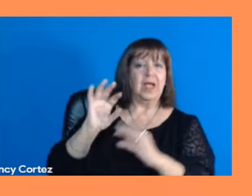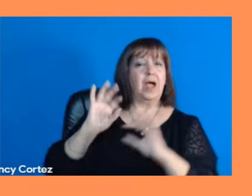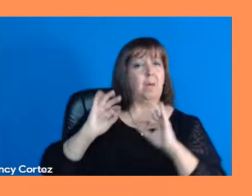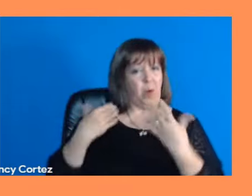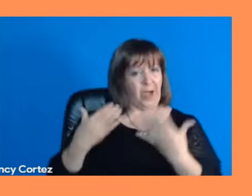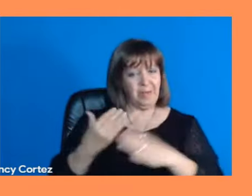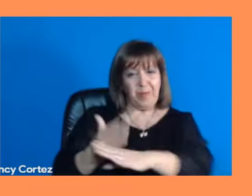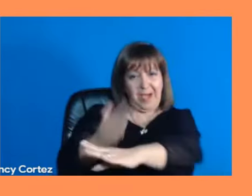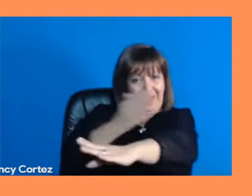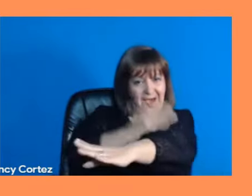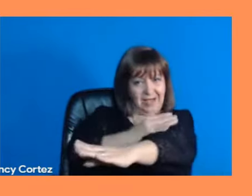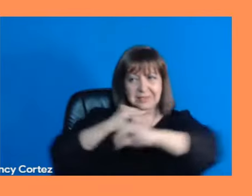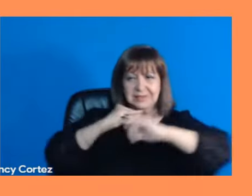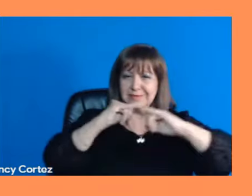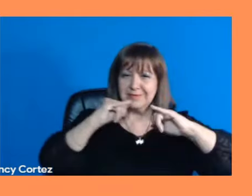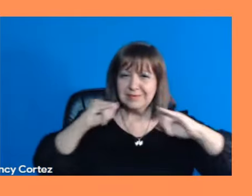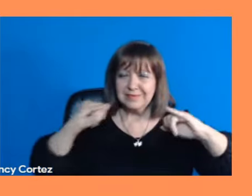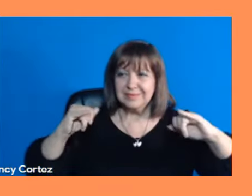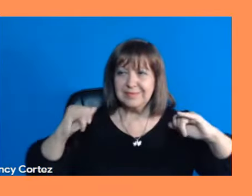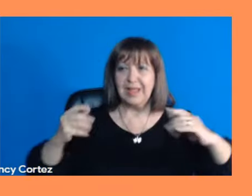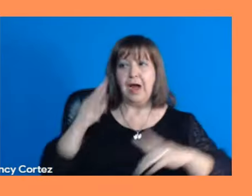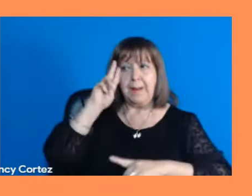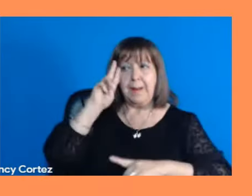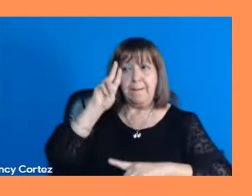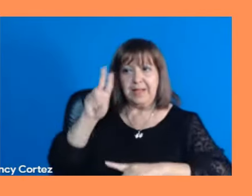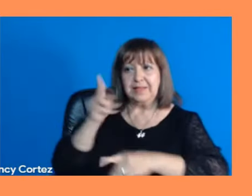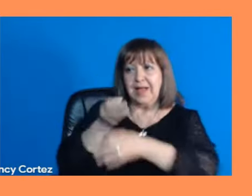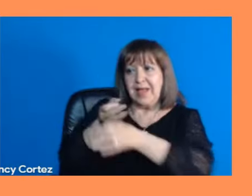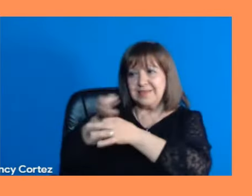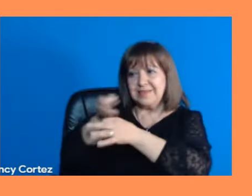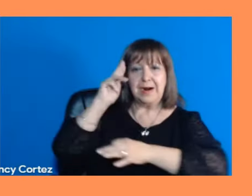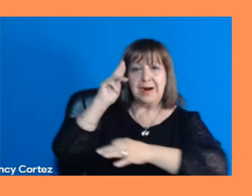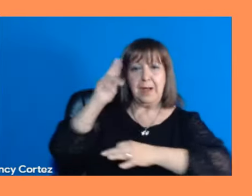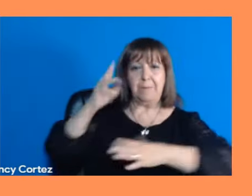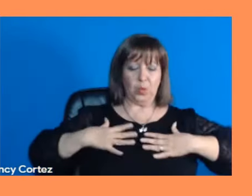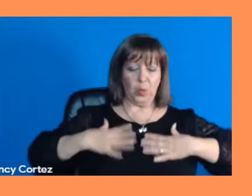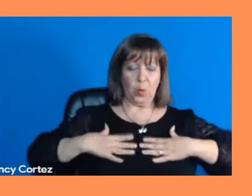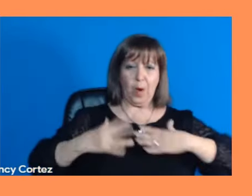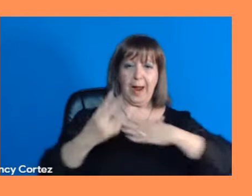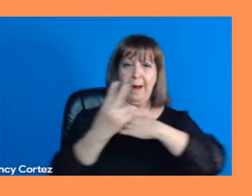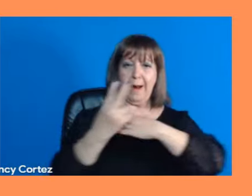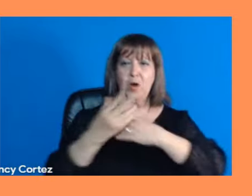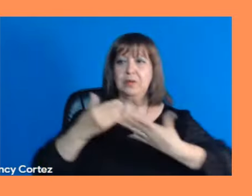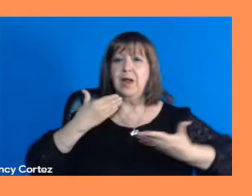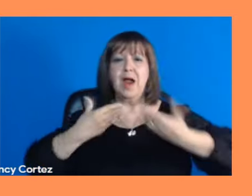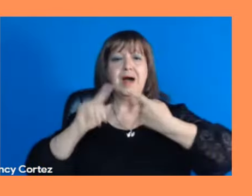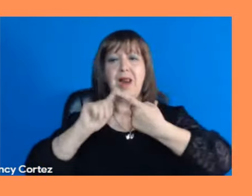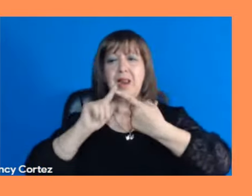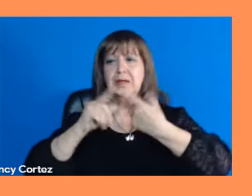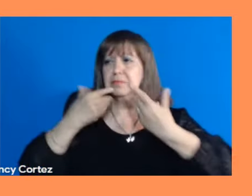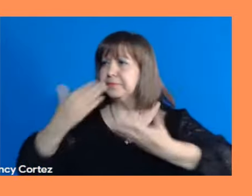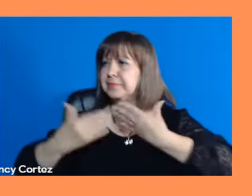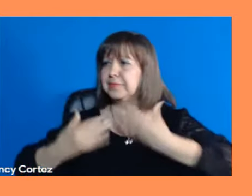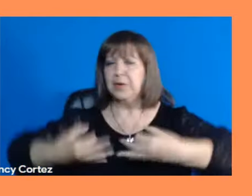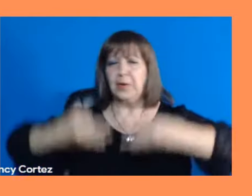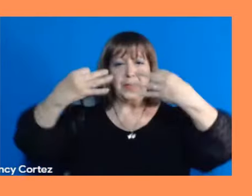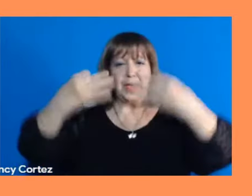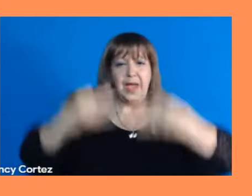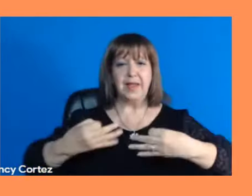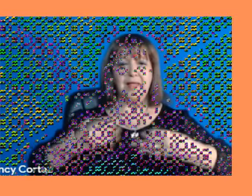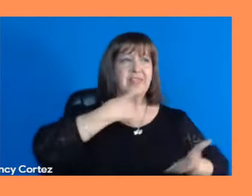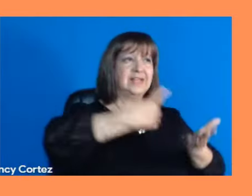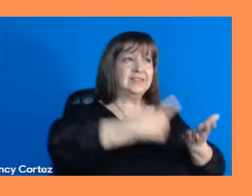propio cuerpo, establecer relaciones respetuosas y tomar decisiones informadas, la ESI contribuye a